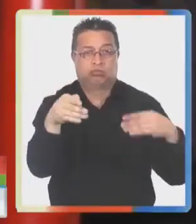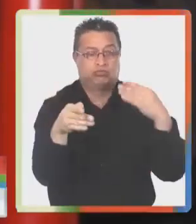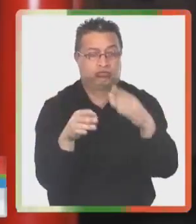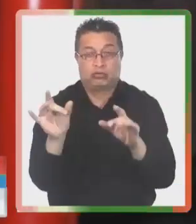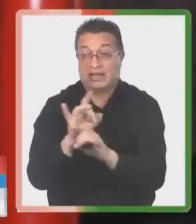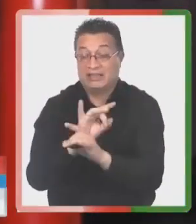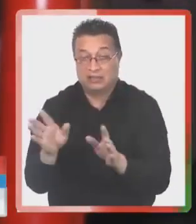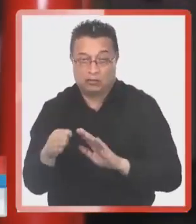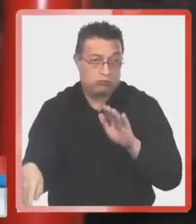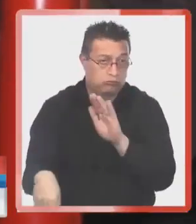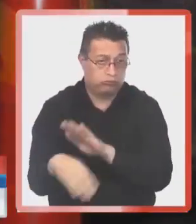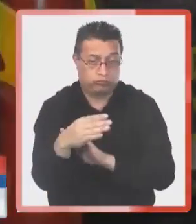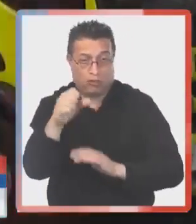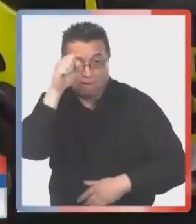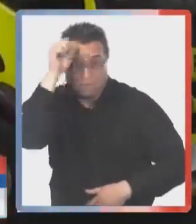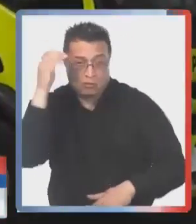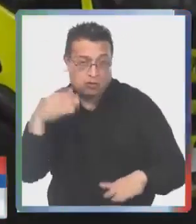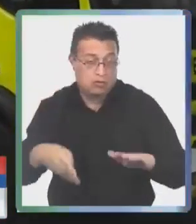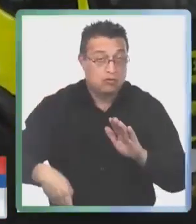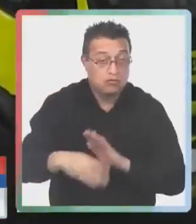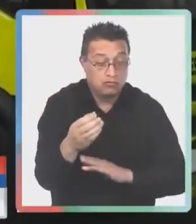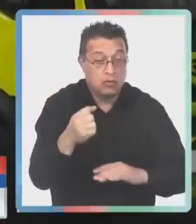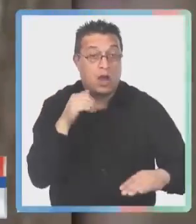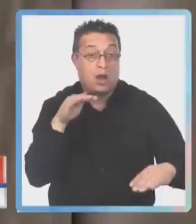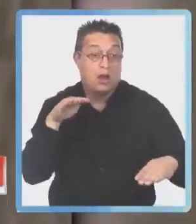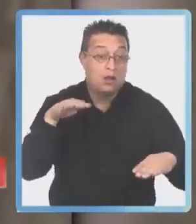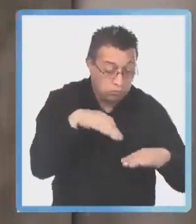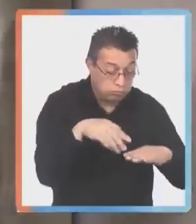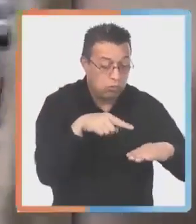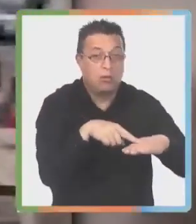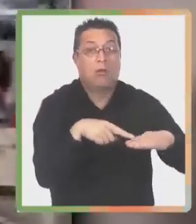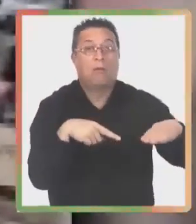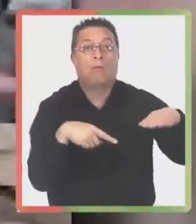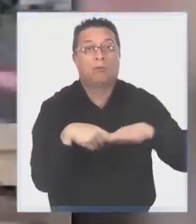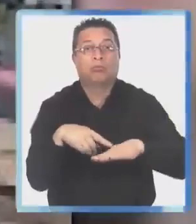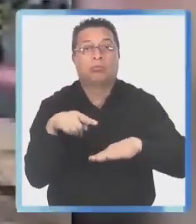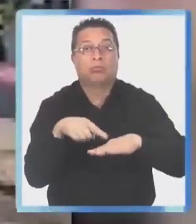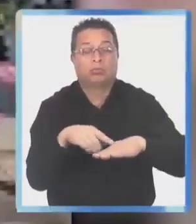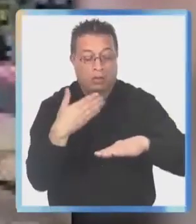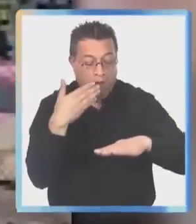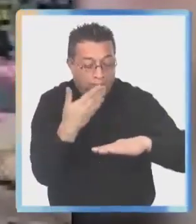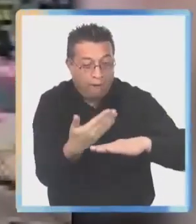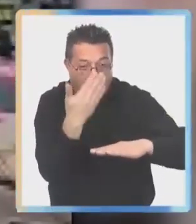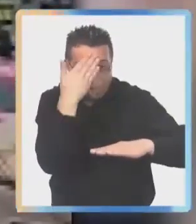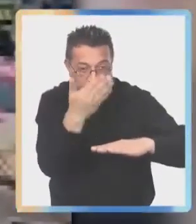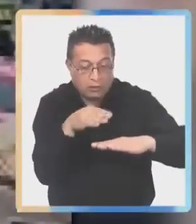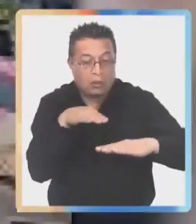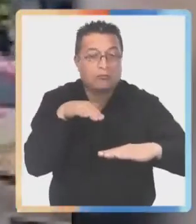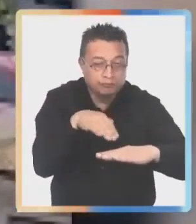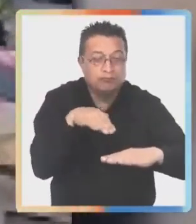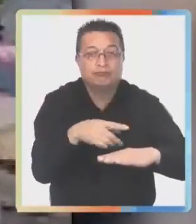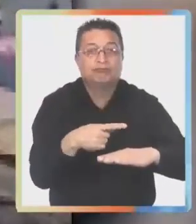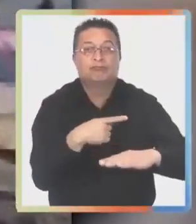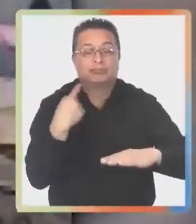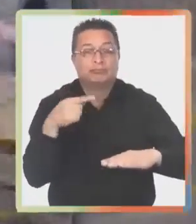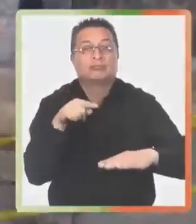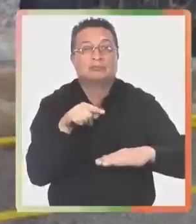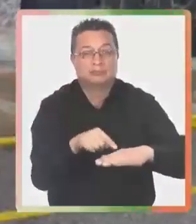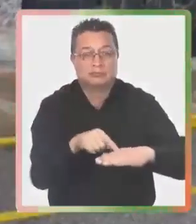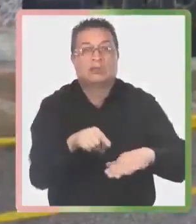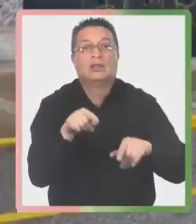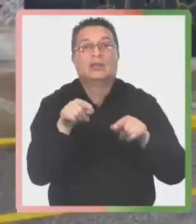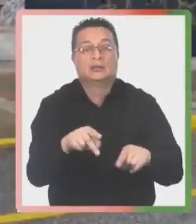alistan. Están todos listos para partir con el carro bomba. Un vehículo estacionado a la salida de la estación les impide